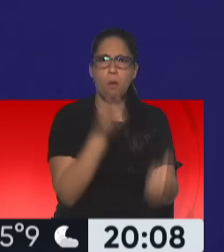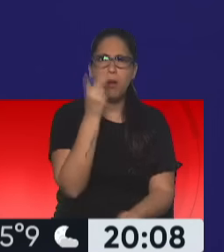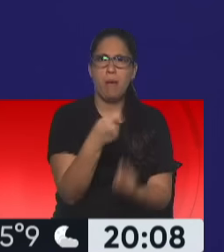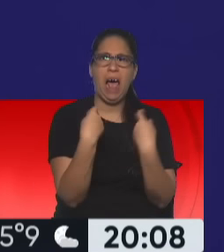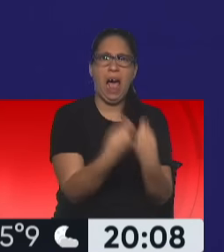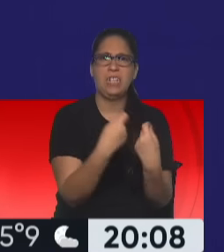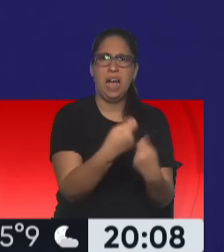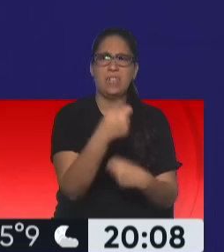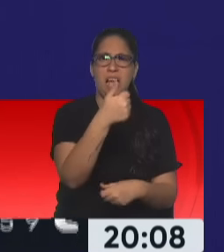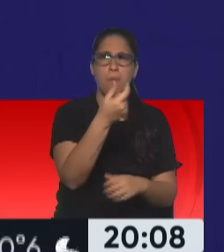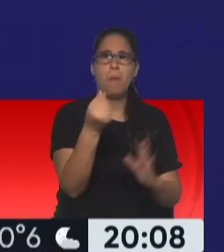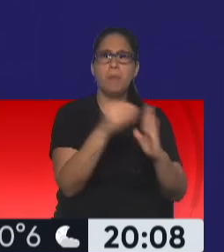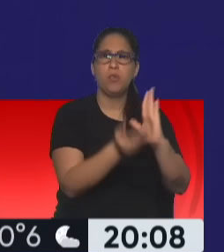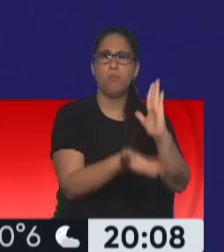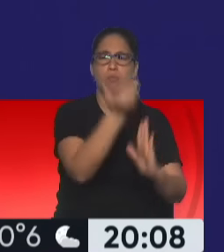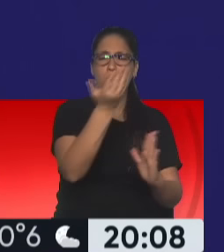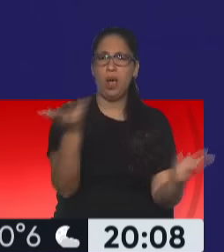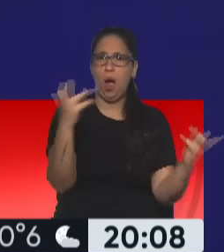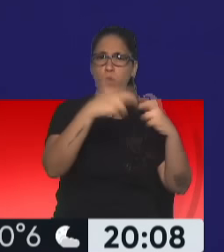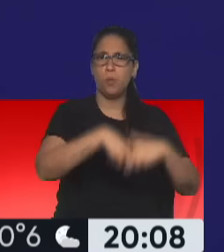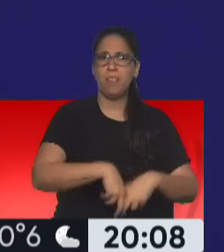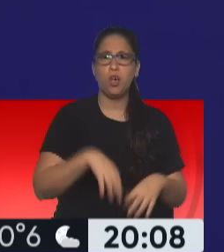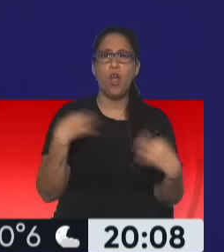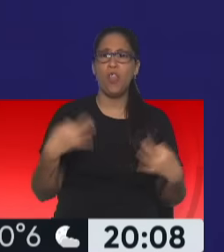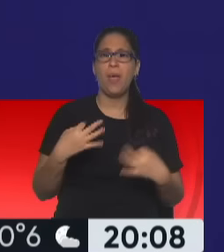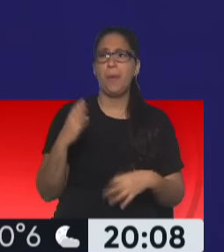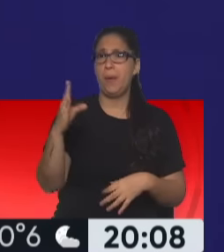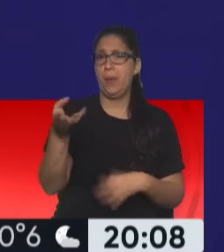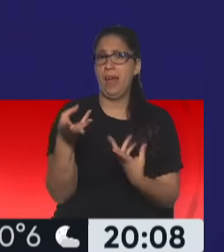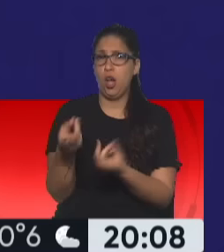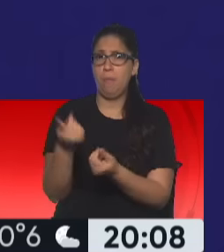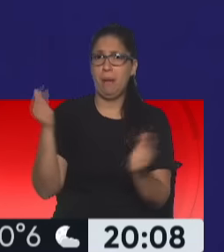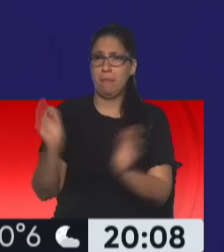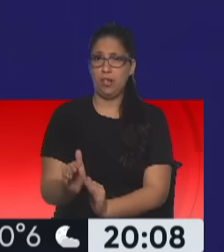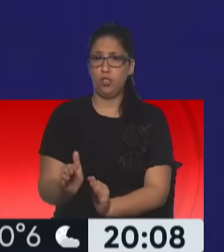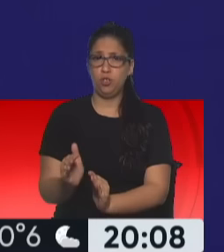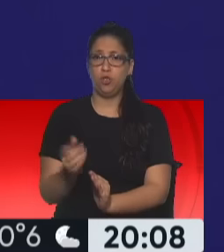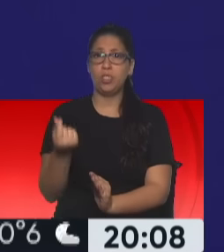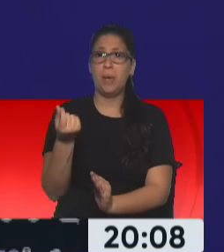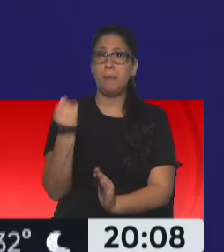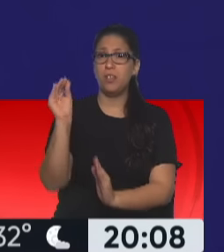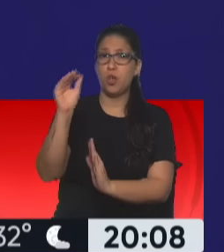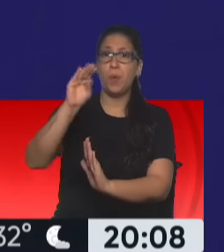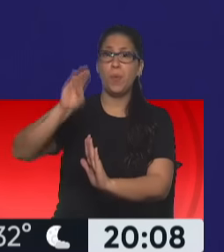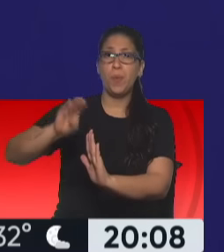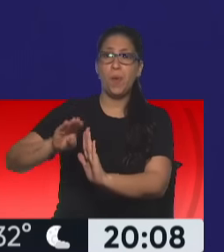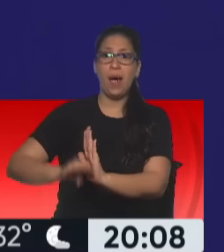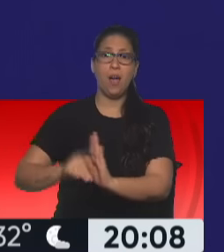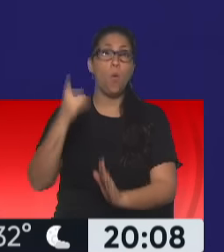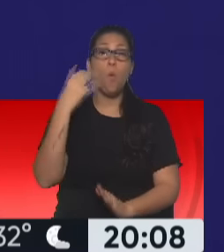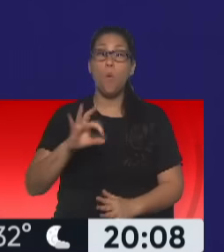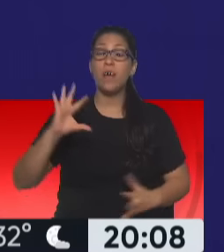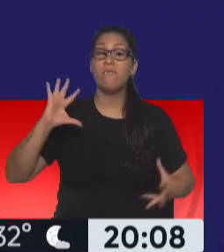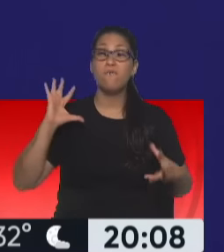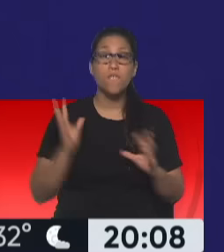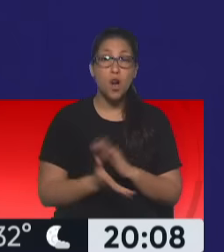tanto, si gastan más en A, forzosamente tienen que gastar menos en B. Por ende, el precio de B va a bajar. La única